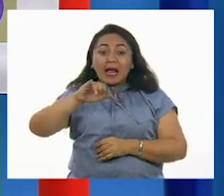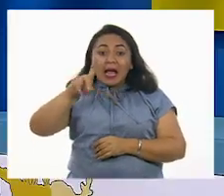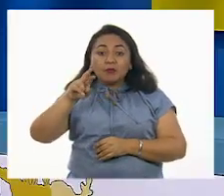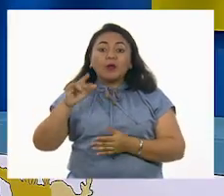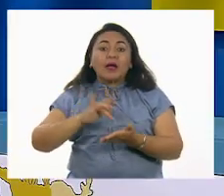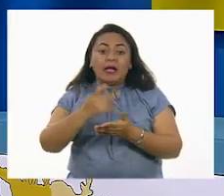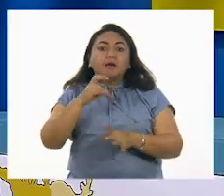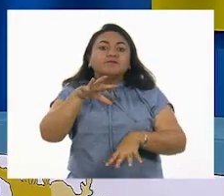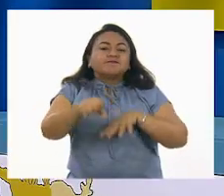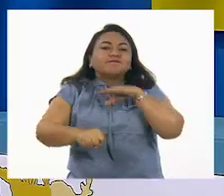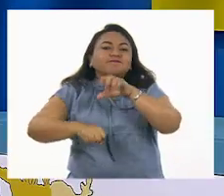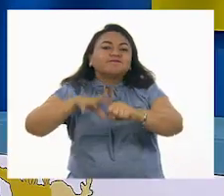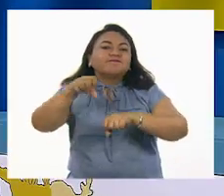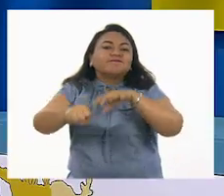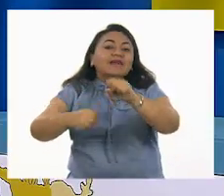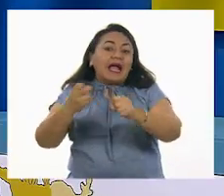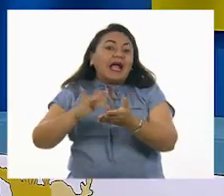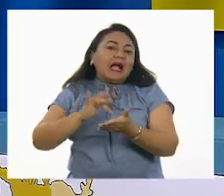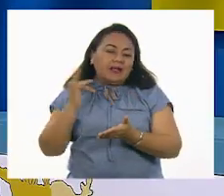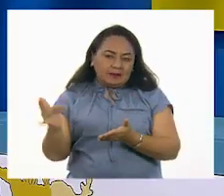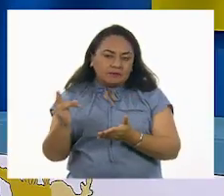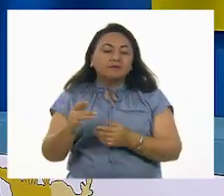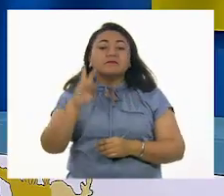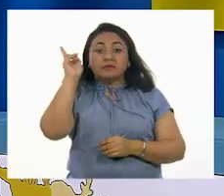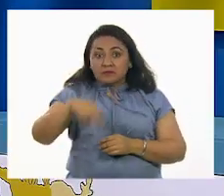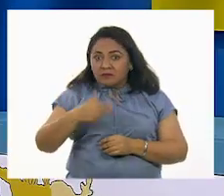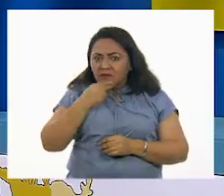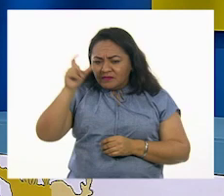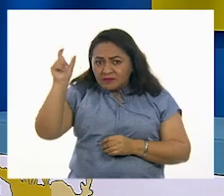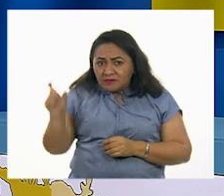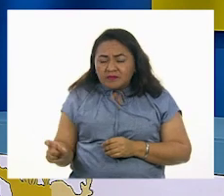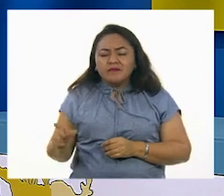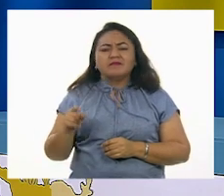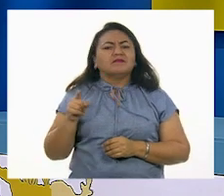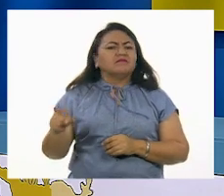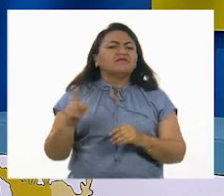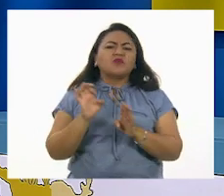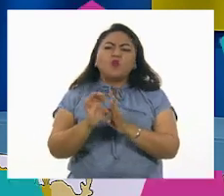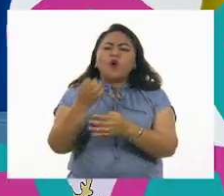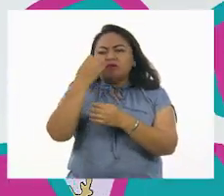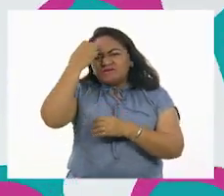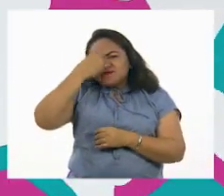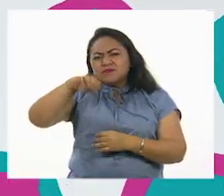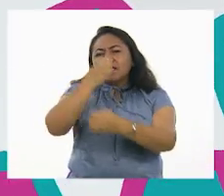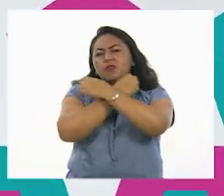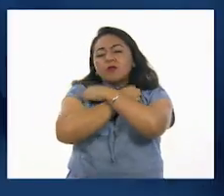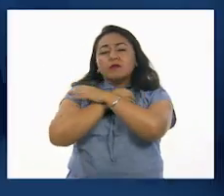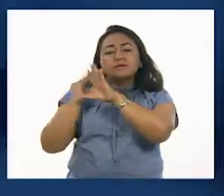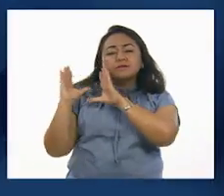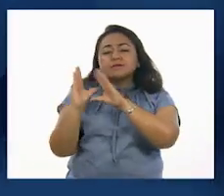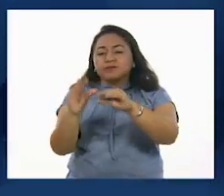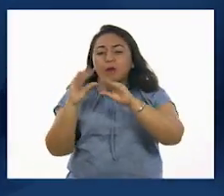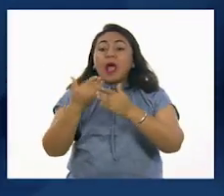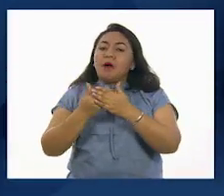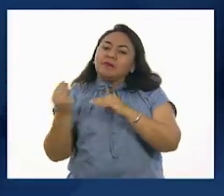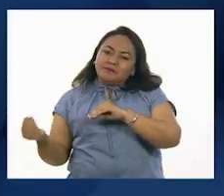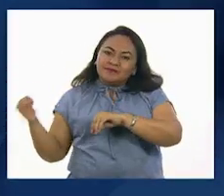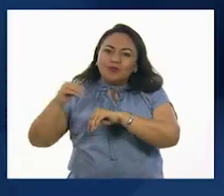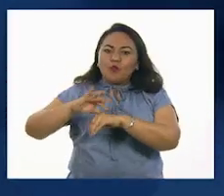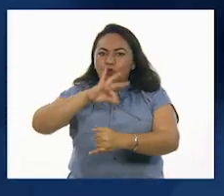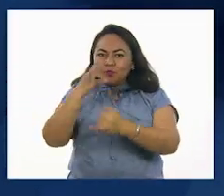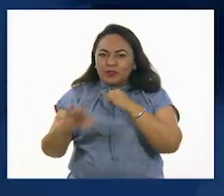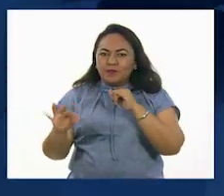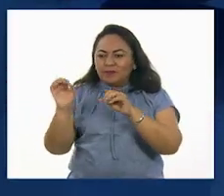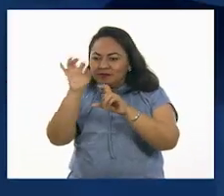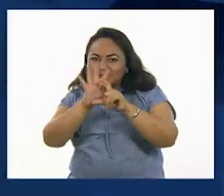conquistas. Sin duda, un gran hombre que fue marcado por la gran educación que recibió. Pues agreguemos esto último a